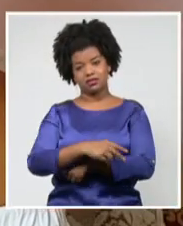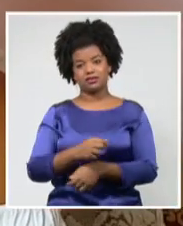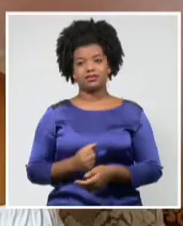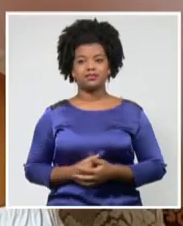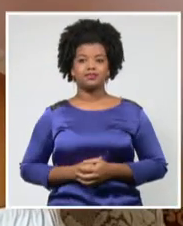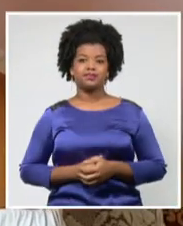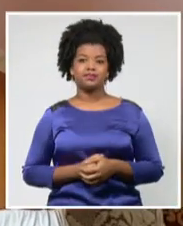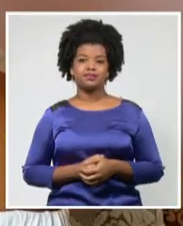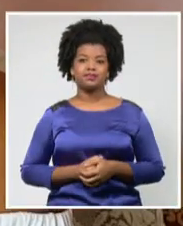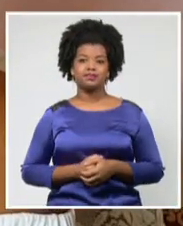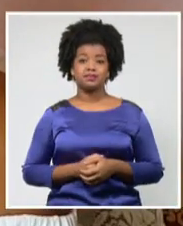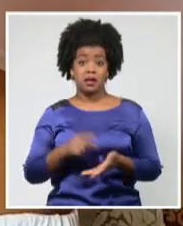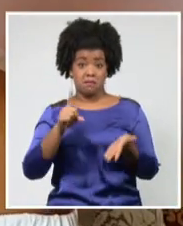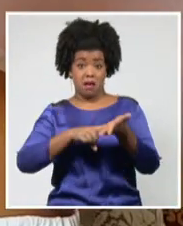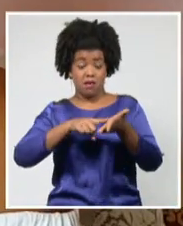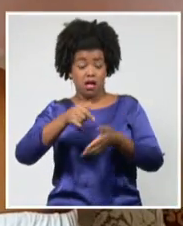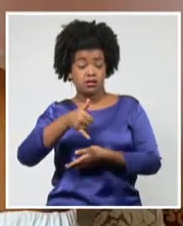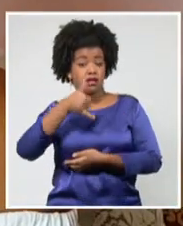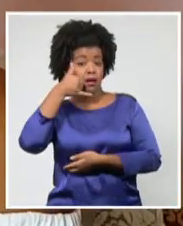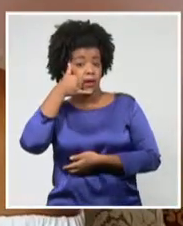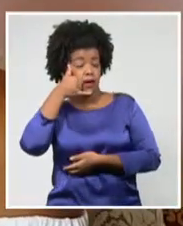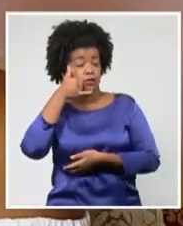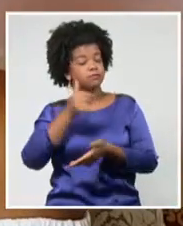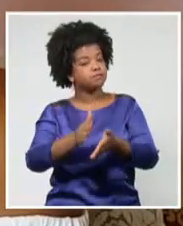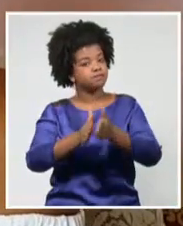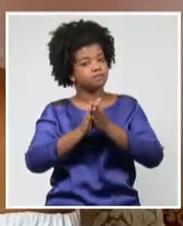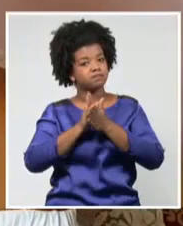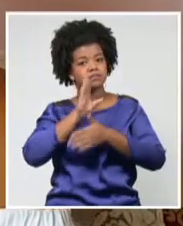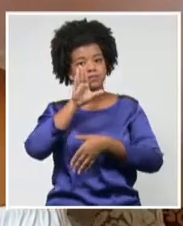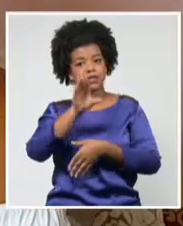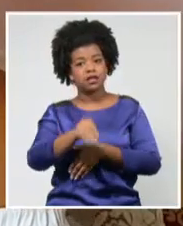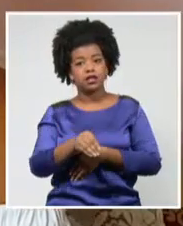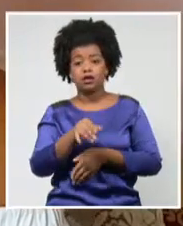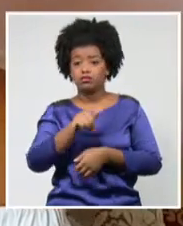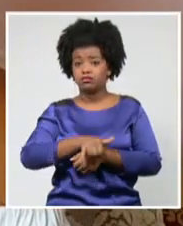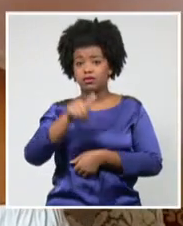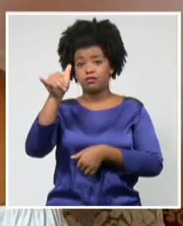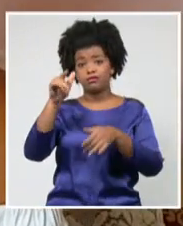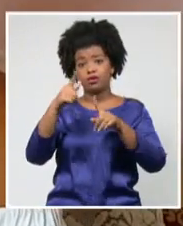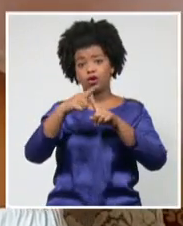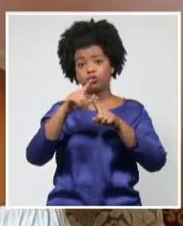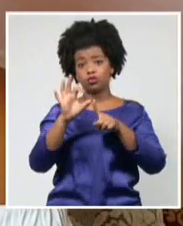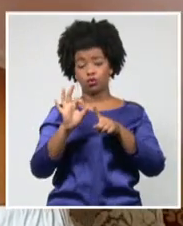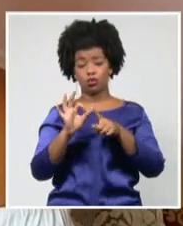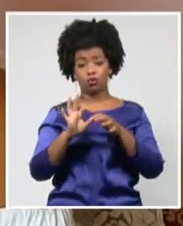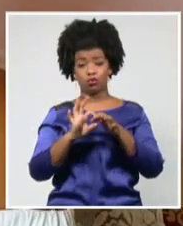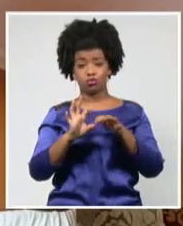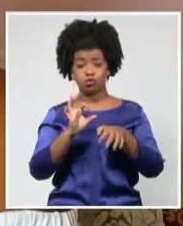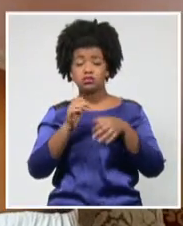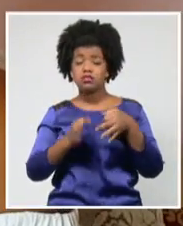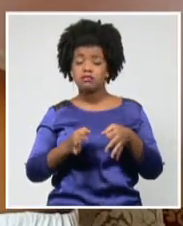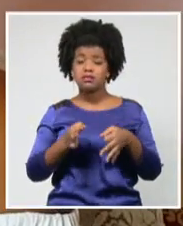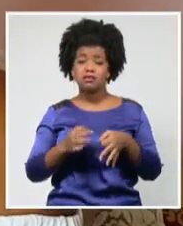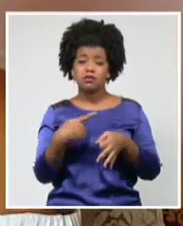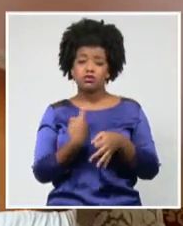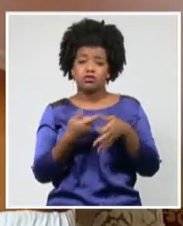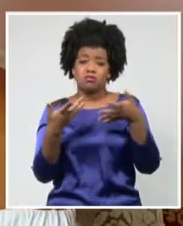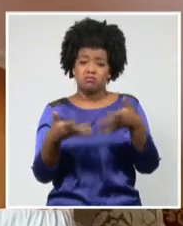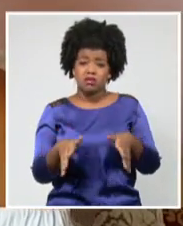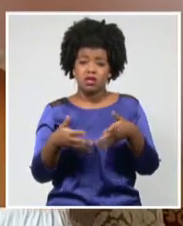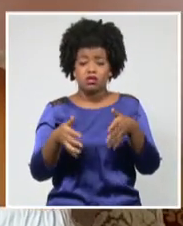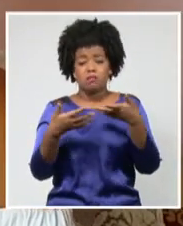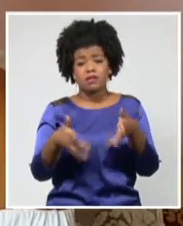lo llamaron y le dijeron que tenía que partir, el miedo siempre estuvo. Miedo a que